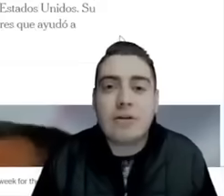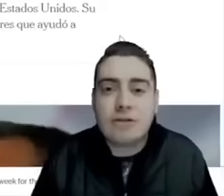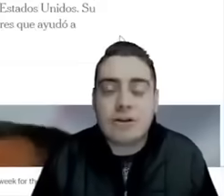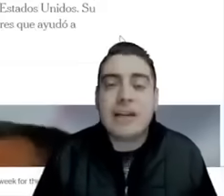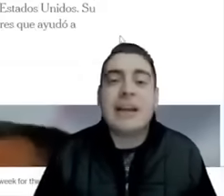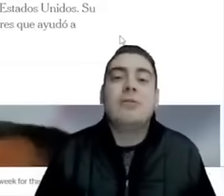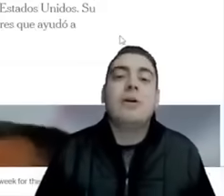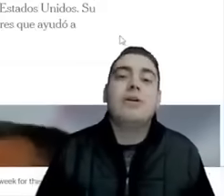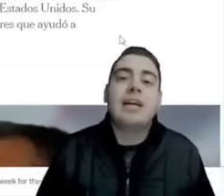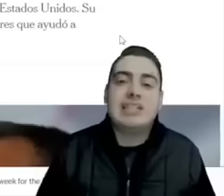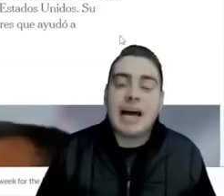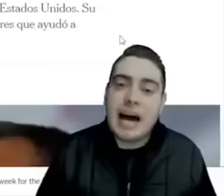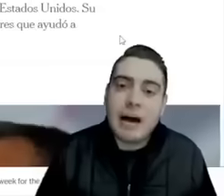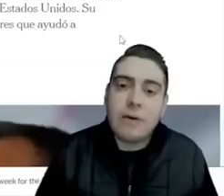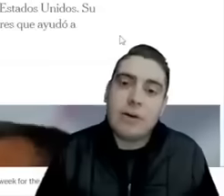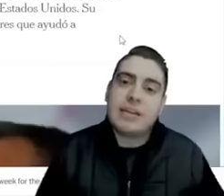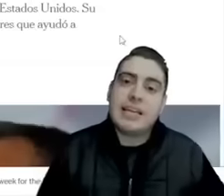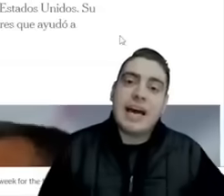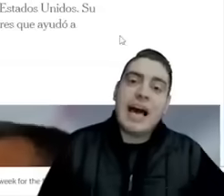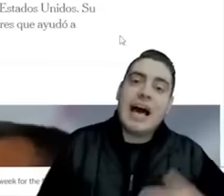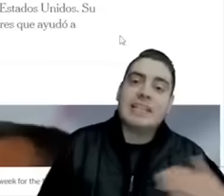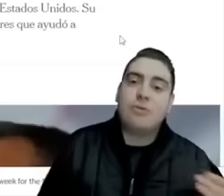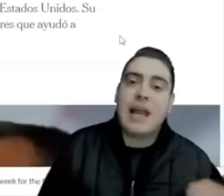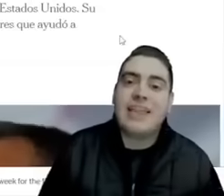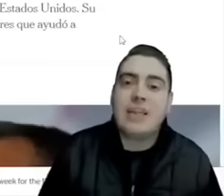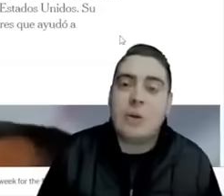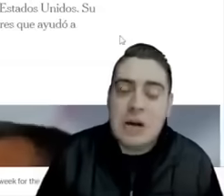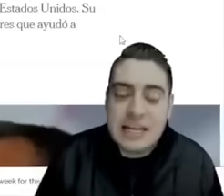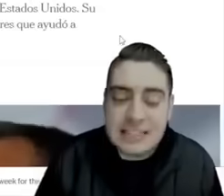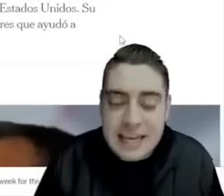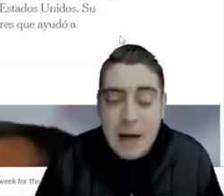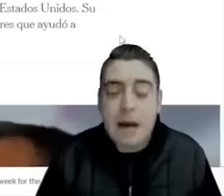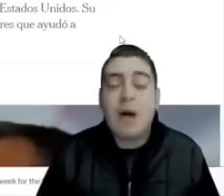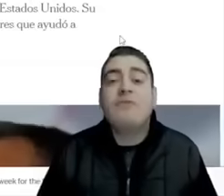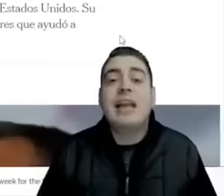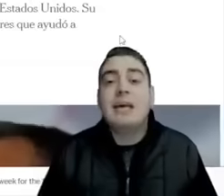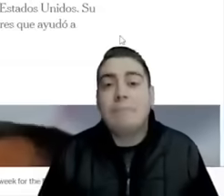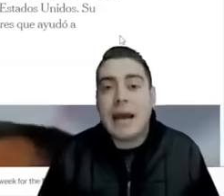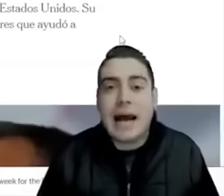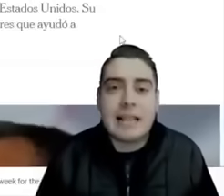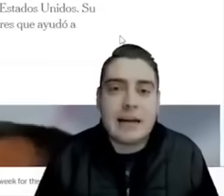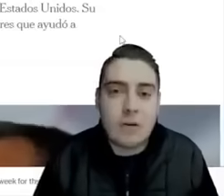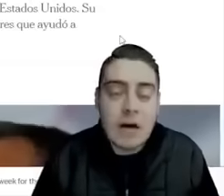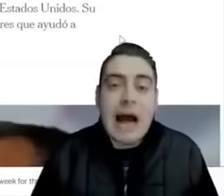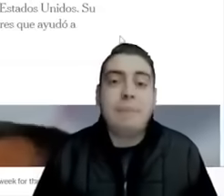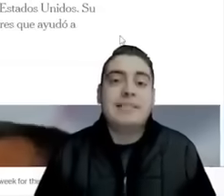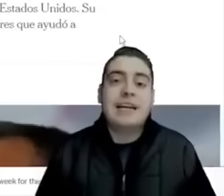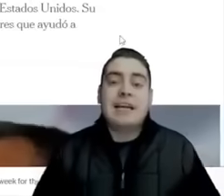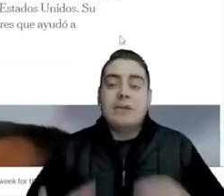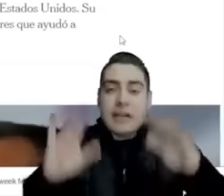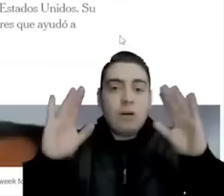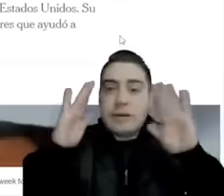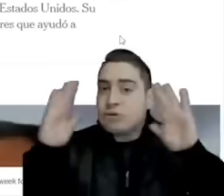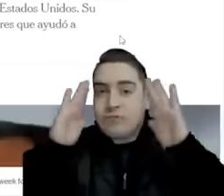del negocio, quién era el dueño del changarro y lo tenía a su ladito, y se llama Felipe Calderón. A